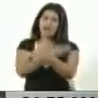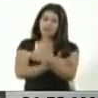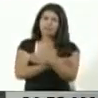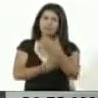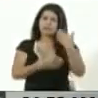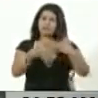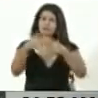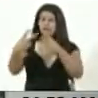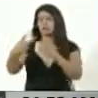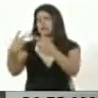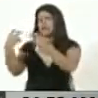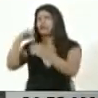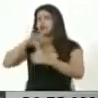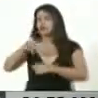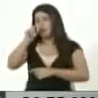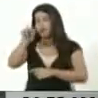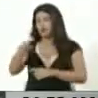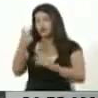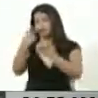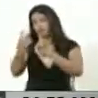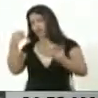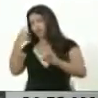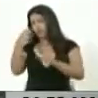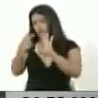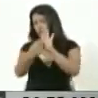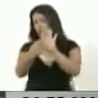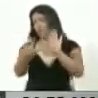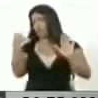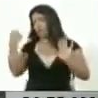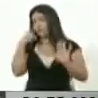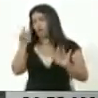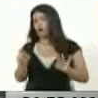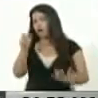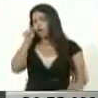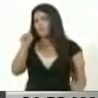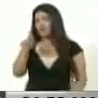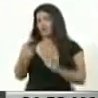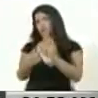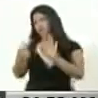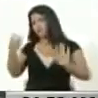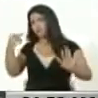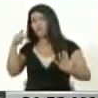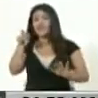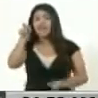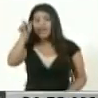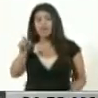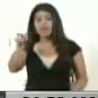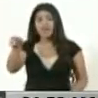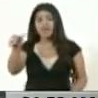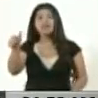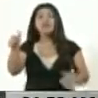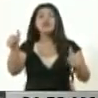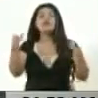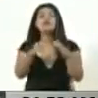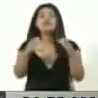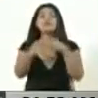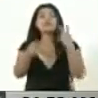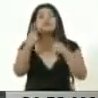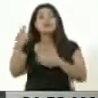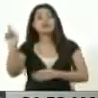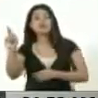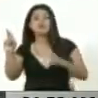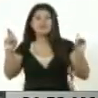viene. Él fue ahora el contrincante de Donald Trump en el Partido Republicano, fue el contrincante, se